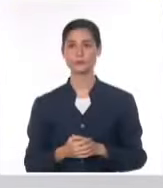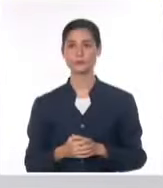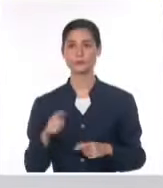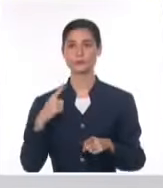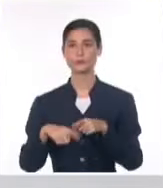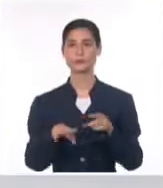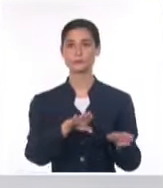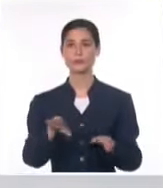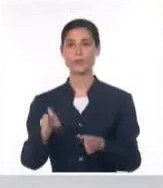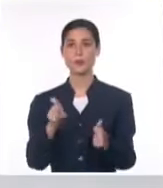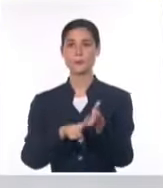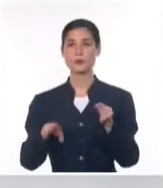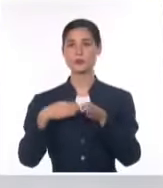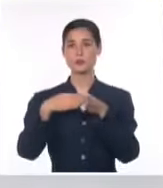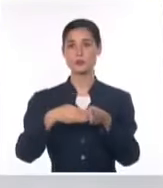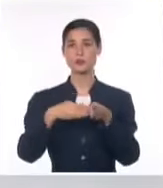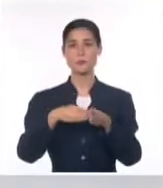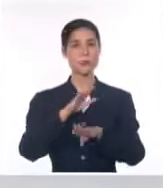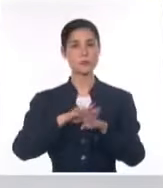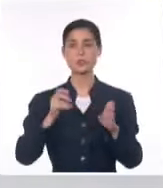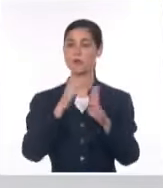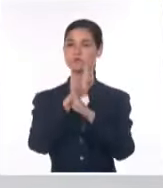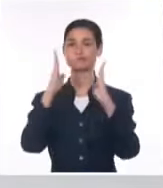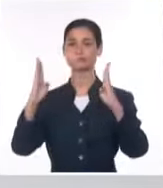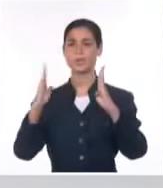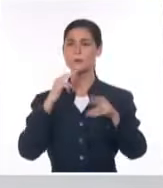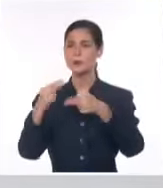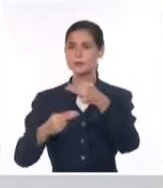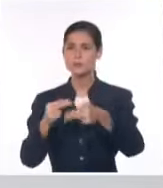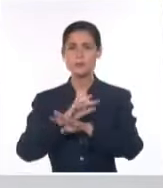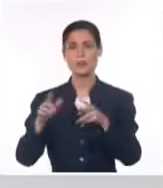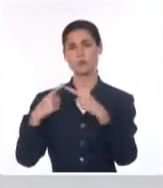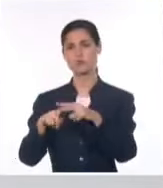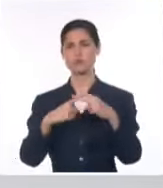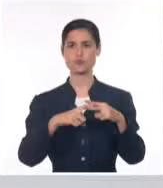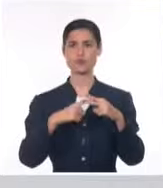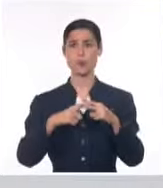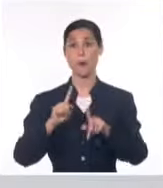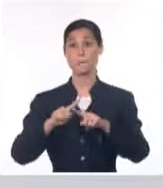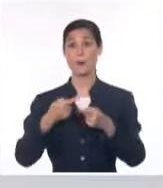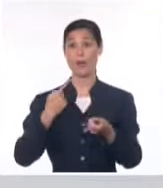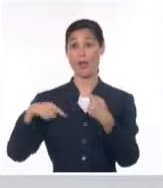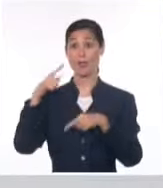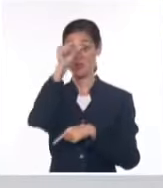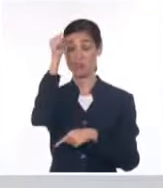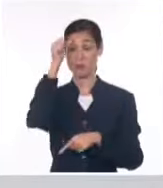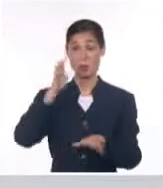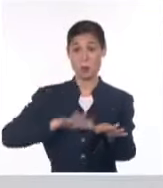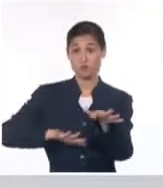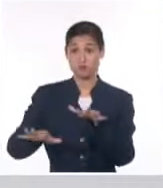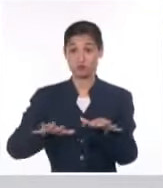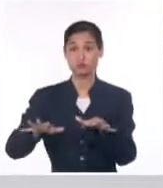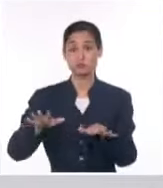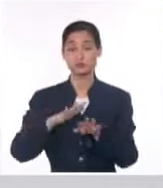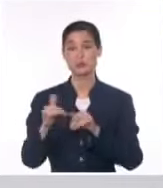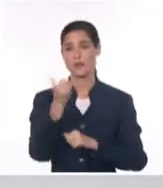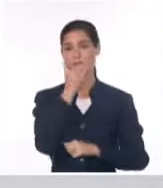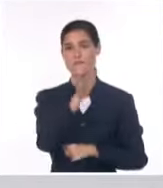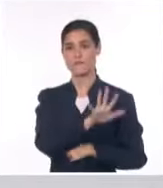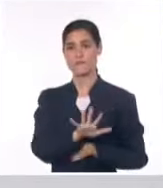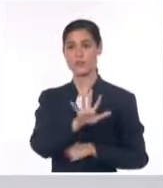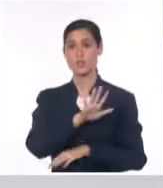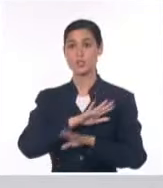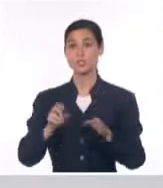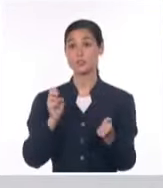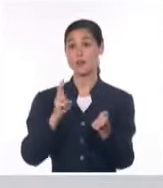Granma se recupera de las afectaciones como consecuencia de la actividad sísmica del domingo. Comisiones de trabajo en los 13 municipios de la Oriental Provincia evalúan